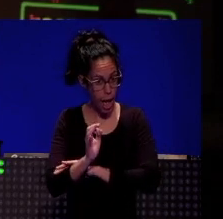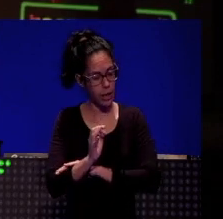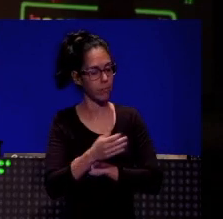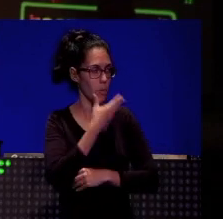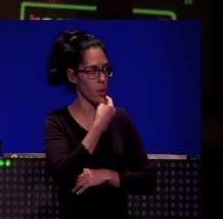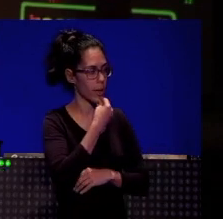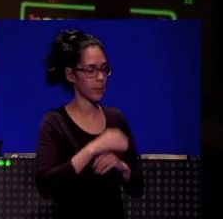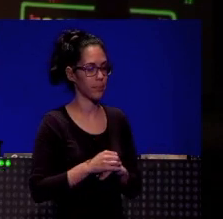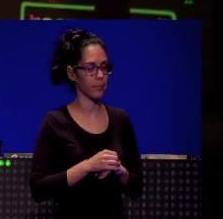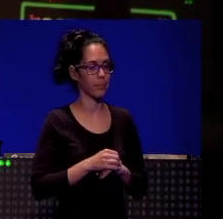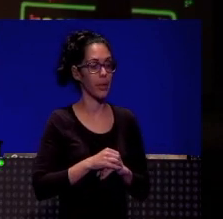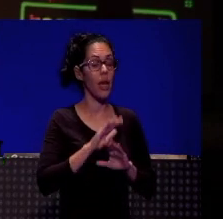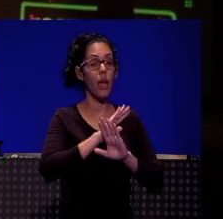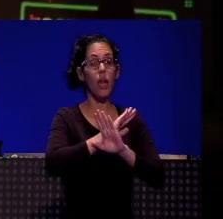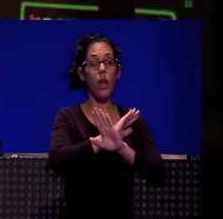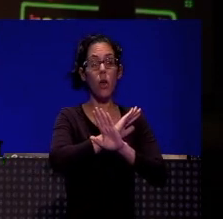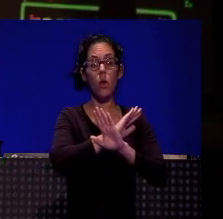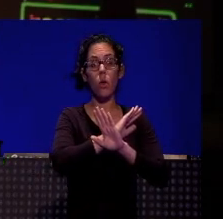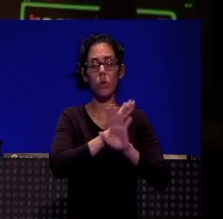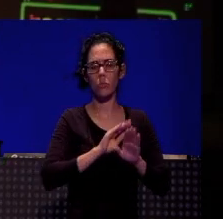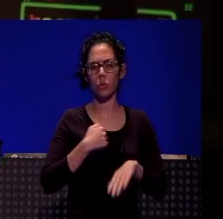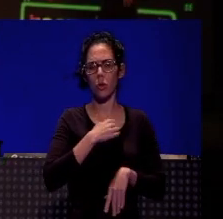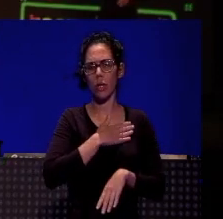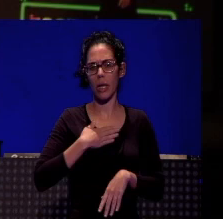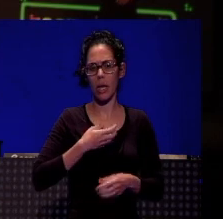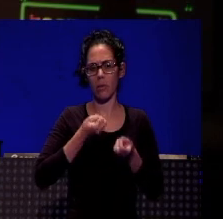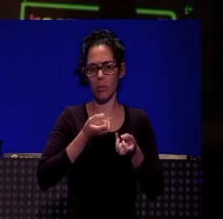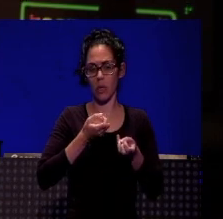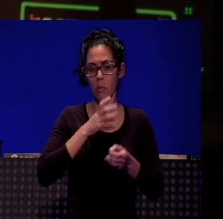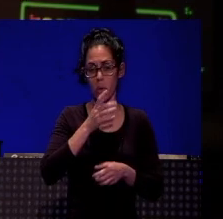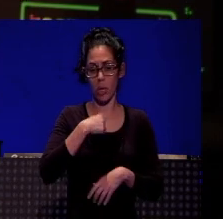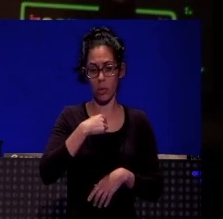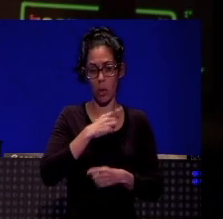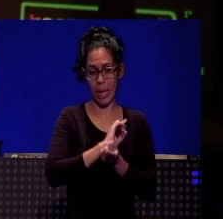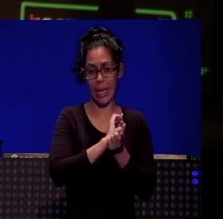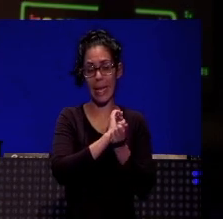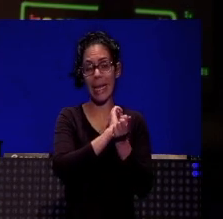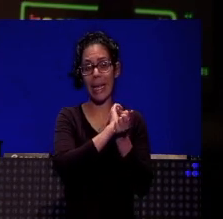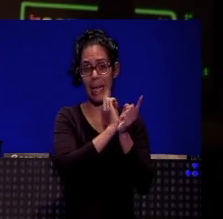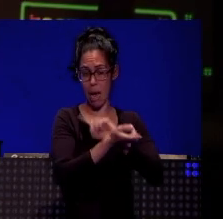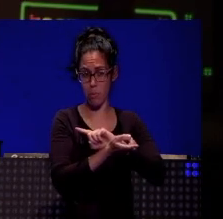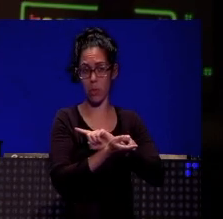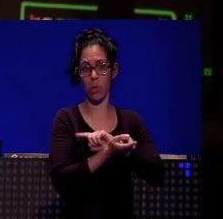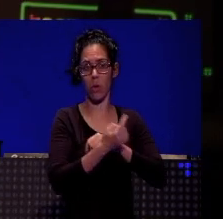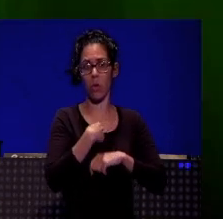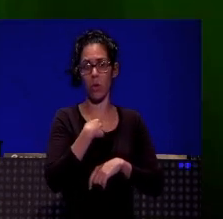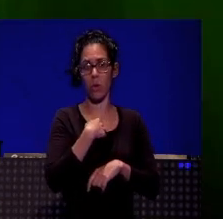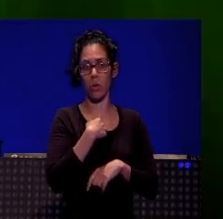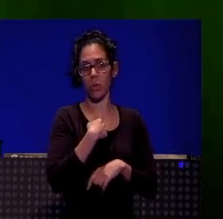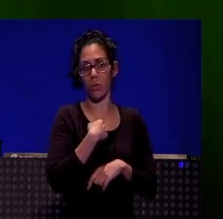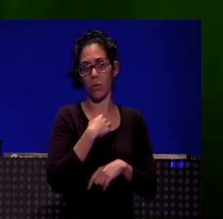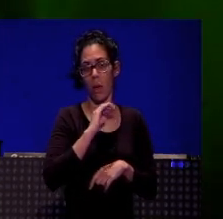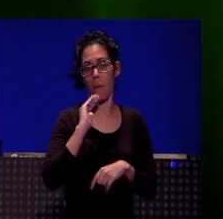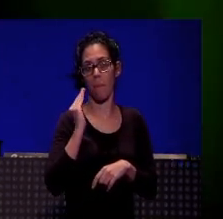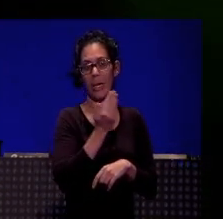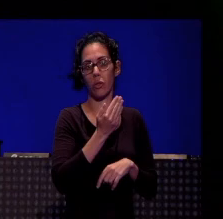la última etapa de cambio lo quería comentar porque el impacto que yo vi muy fuerte es a nivel de gestión que como el mayor también he